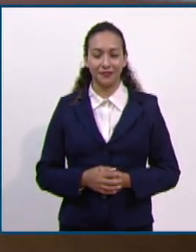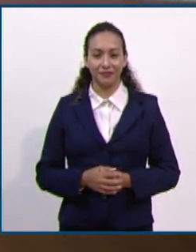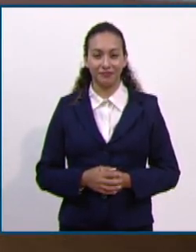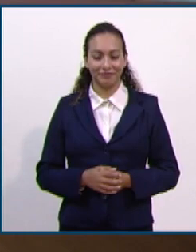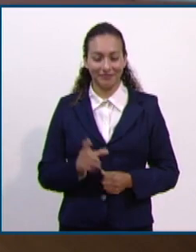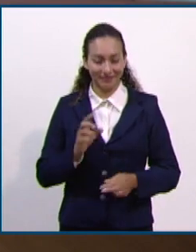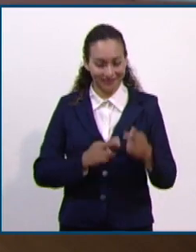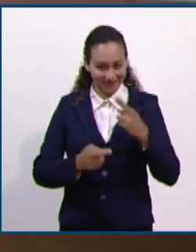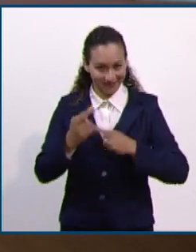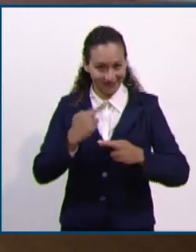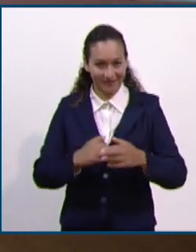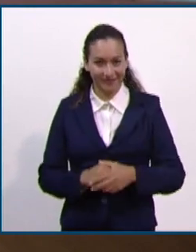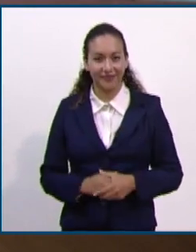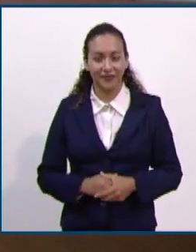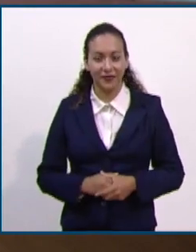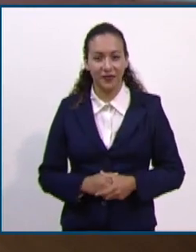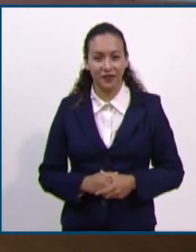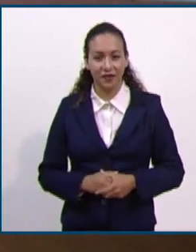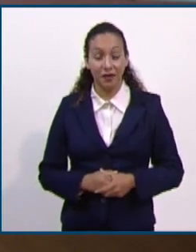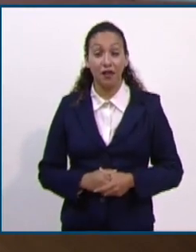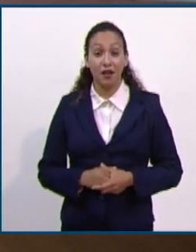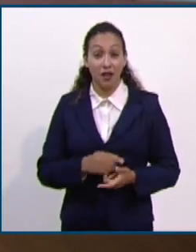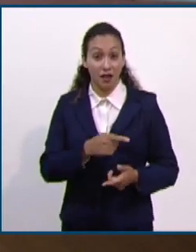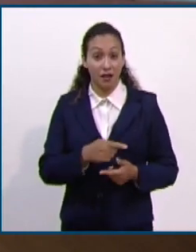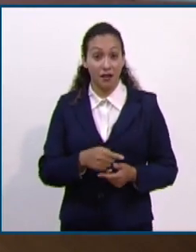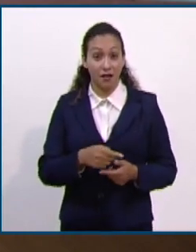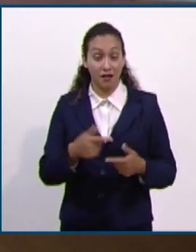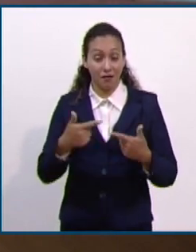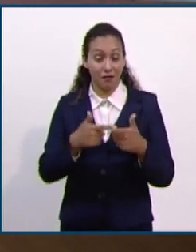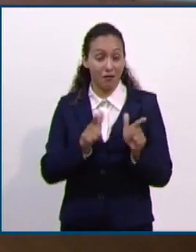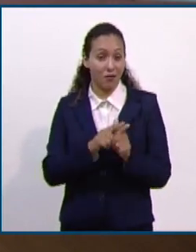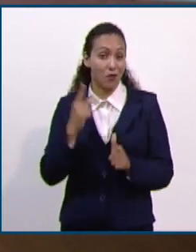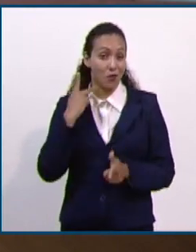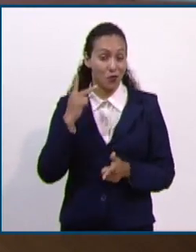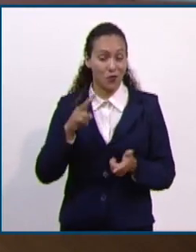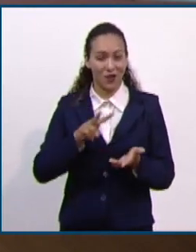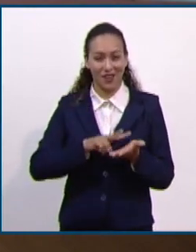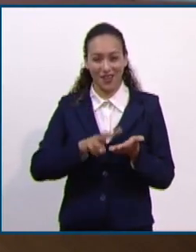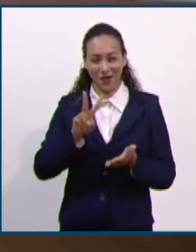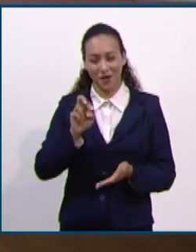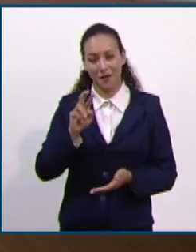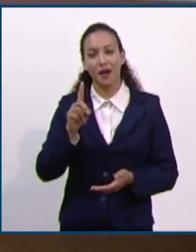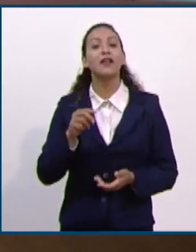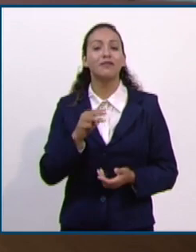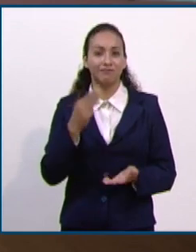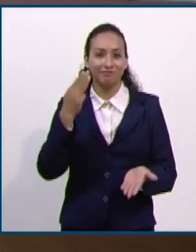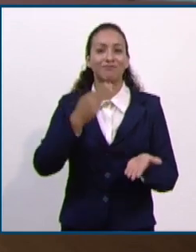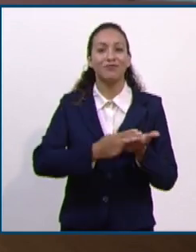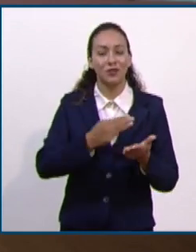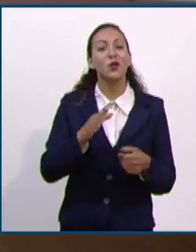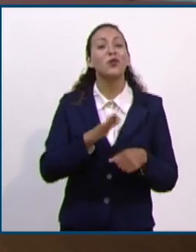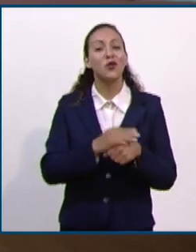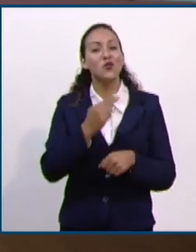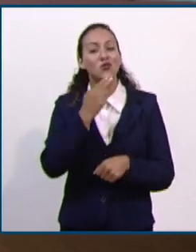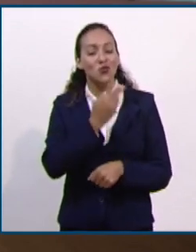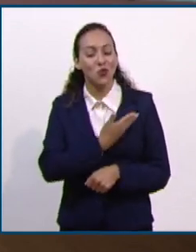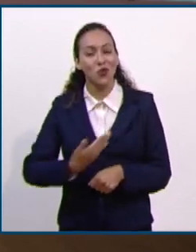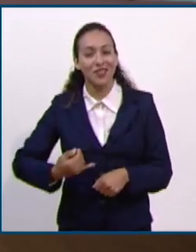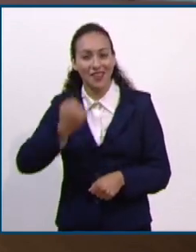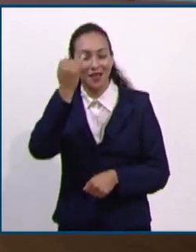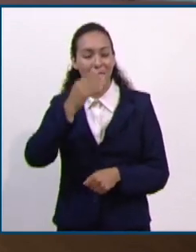Al regresar, multan al Partido Verde por usar imagen del presidente de la República en sus promocionales.